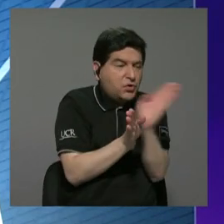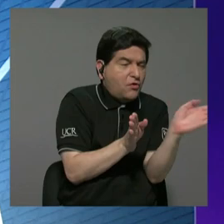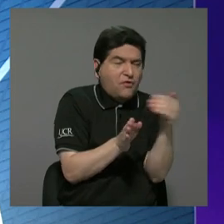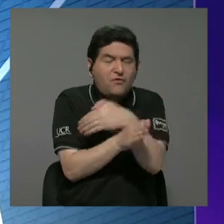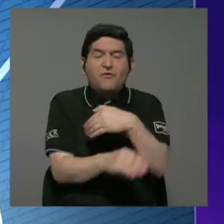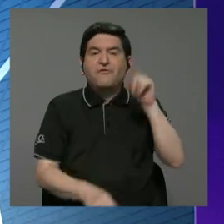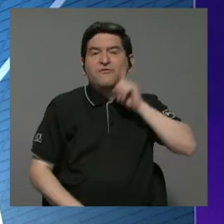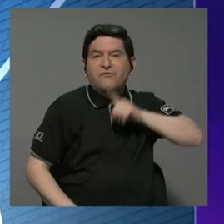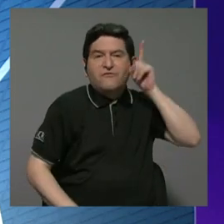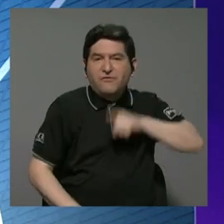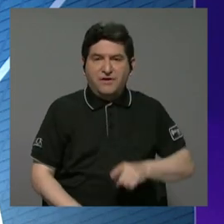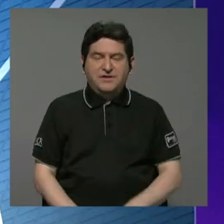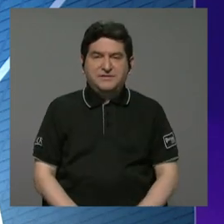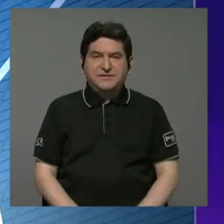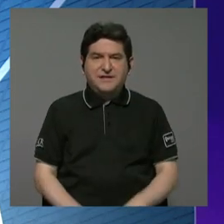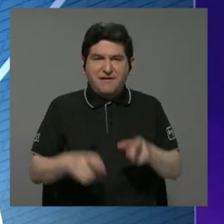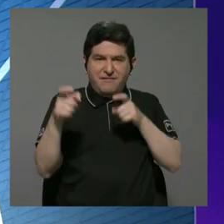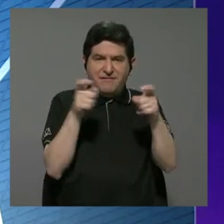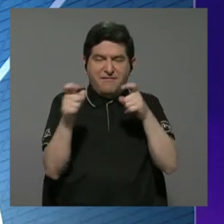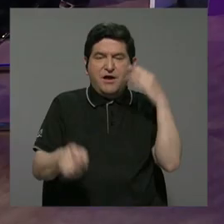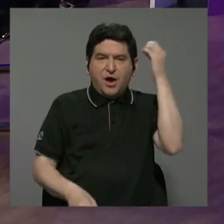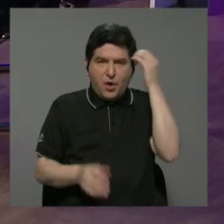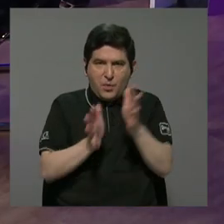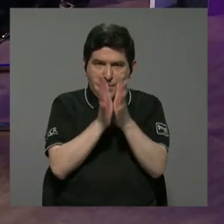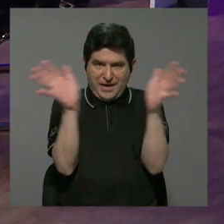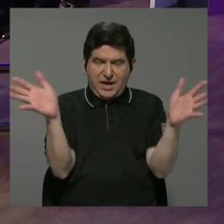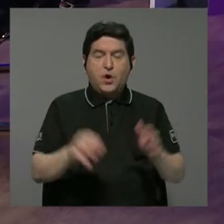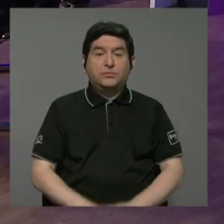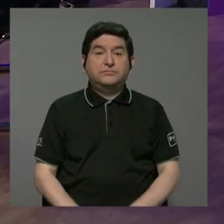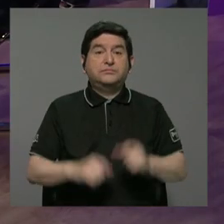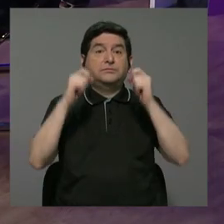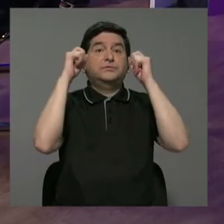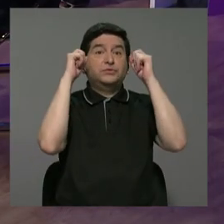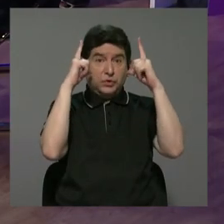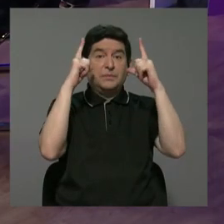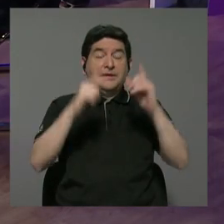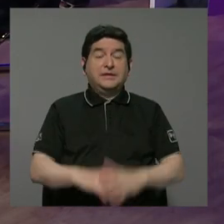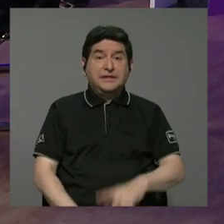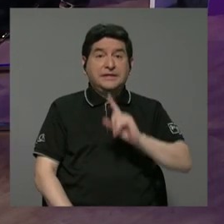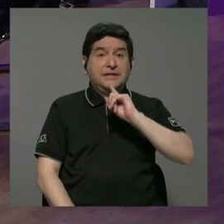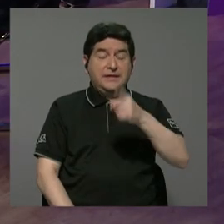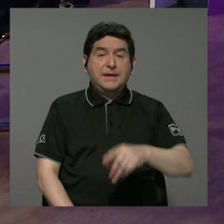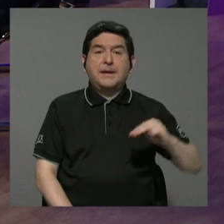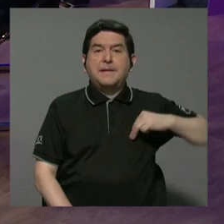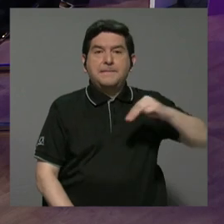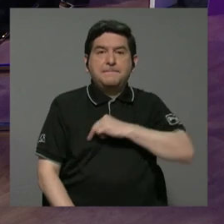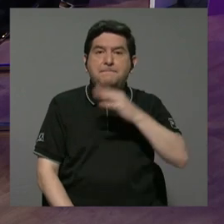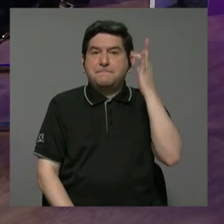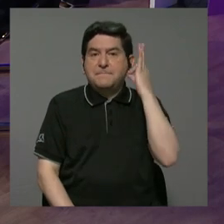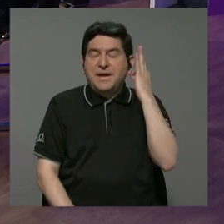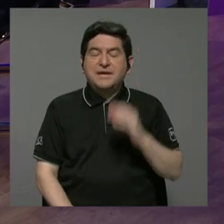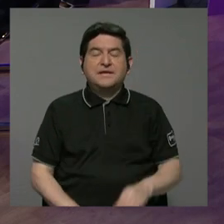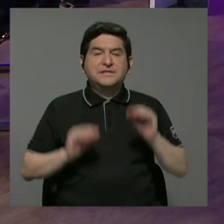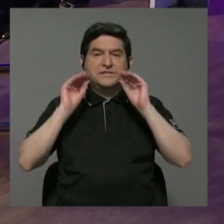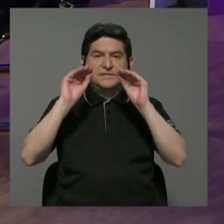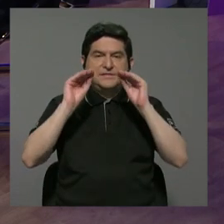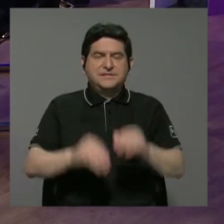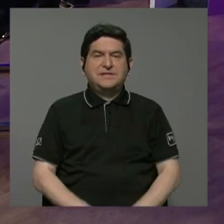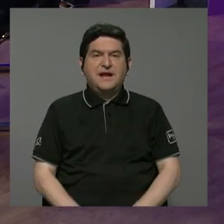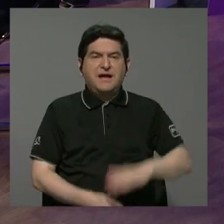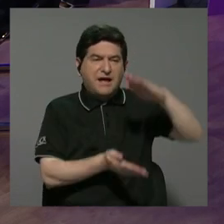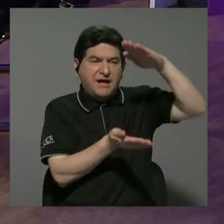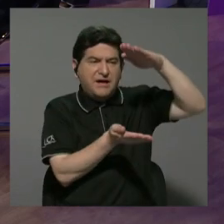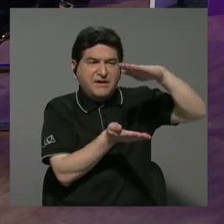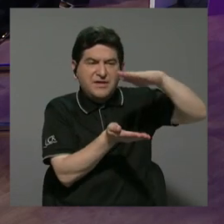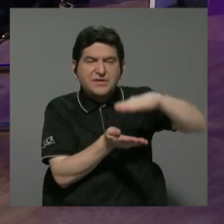falsas, y un poco que manipulan la opinión pública también. Sí, impresionante hasta las declaraciones de la ministra de Educación reduciendo